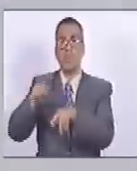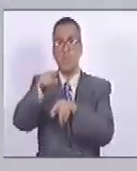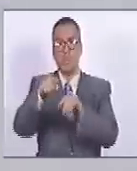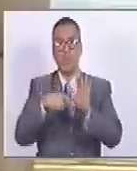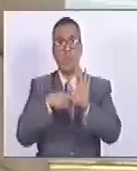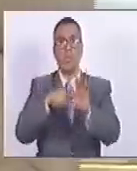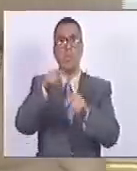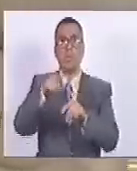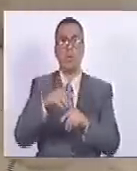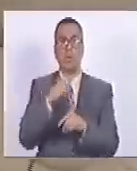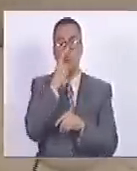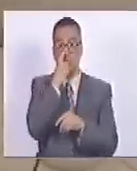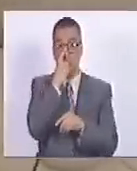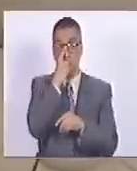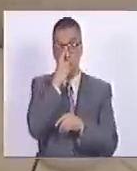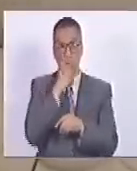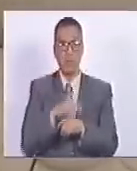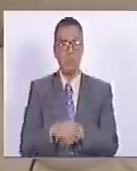ella.